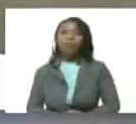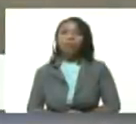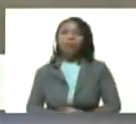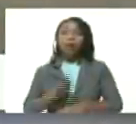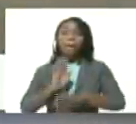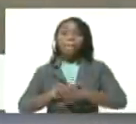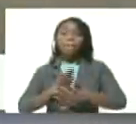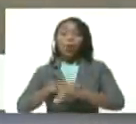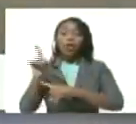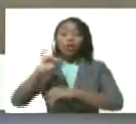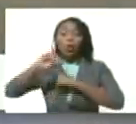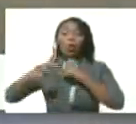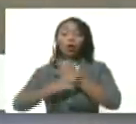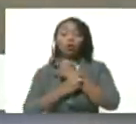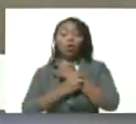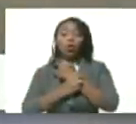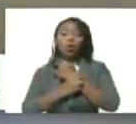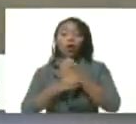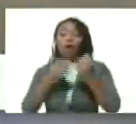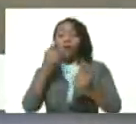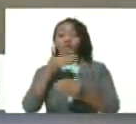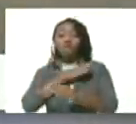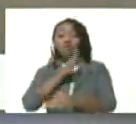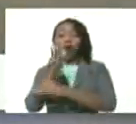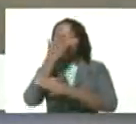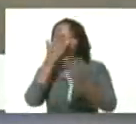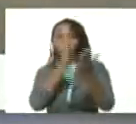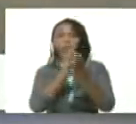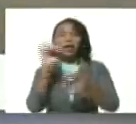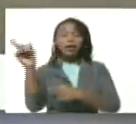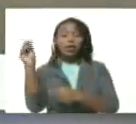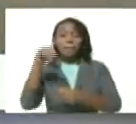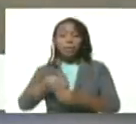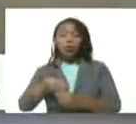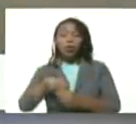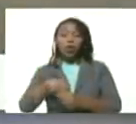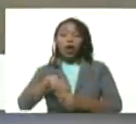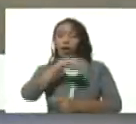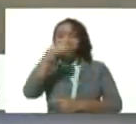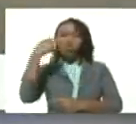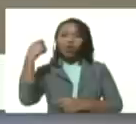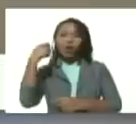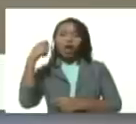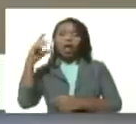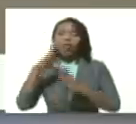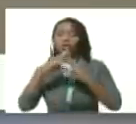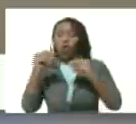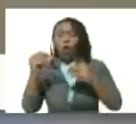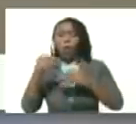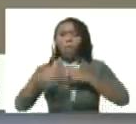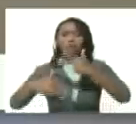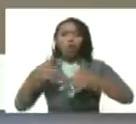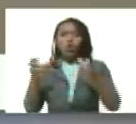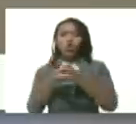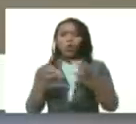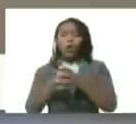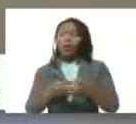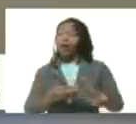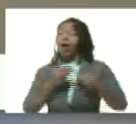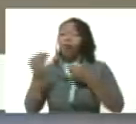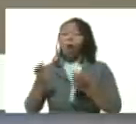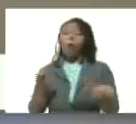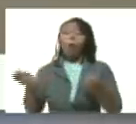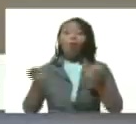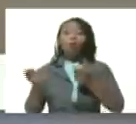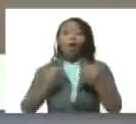Por eso Juan Guaidó se fue a la frontera y le prometió a los narcotraficantes, a los rastrojos, a los paramilitares, que les daría el